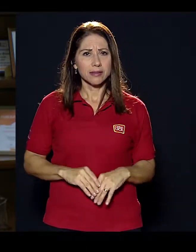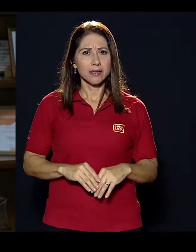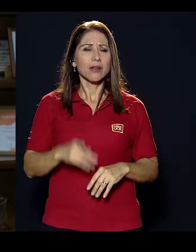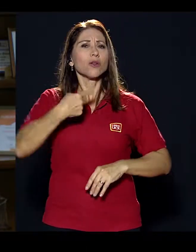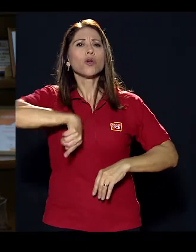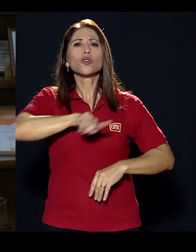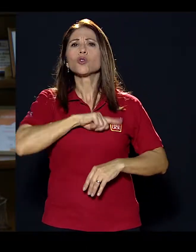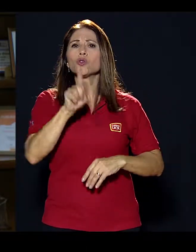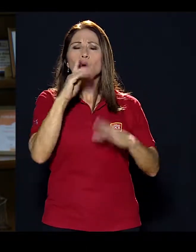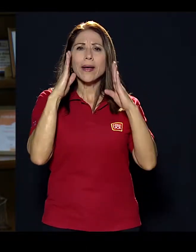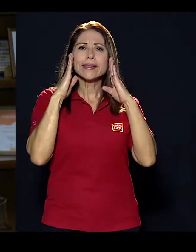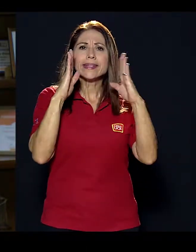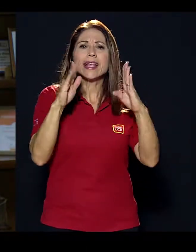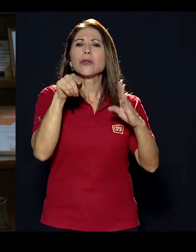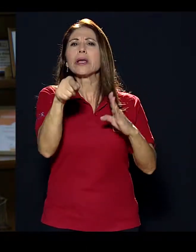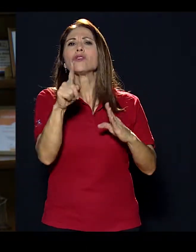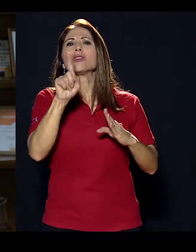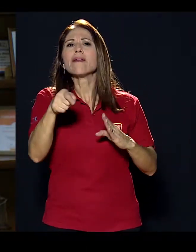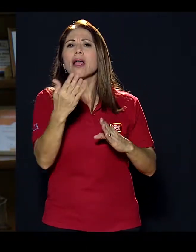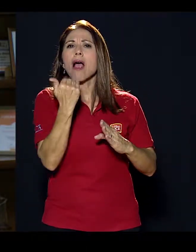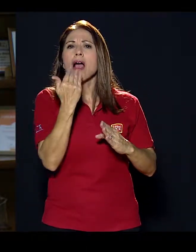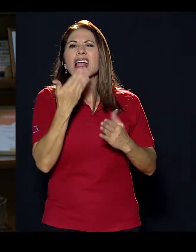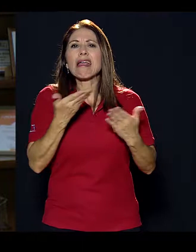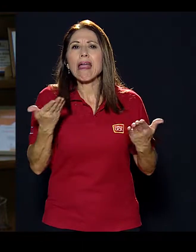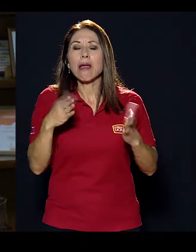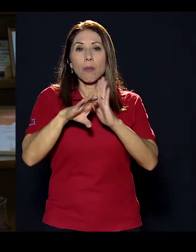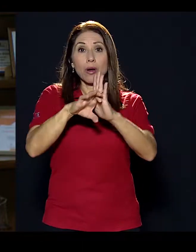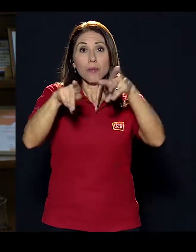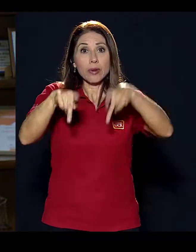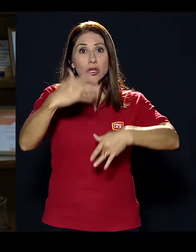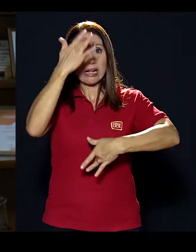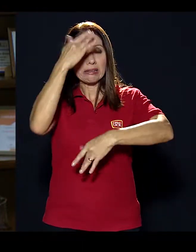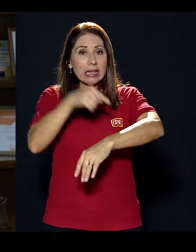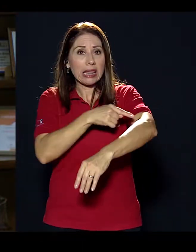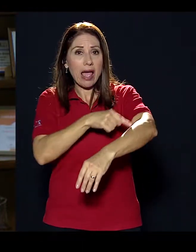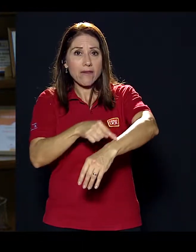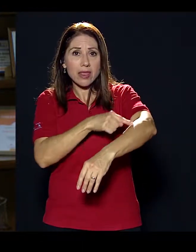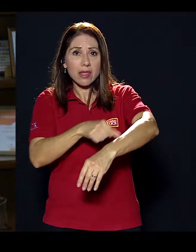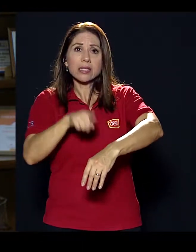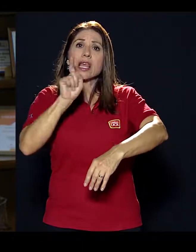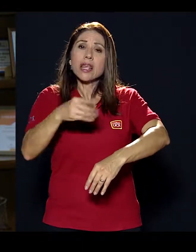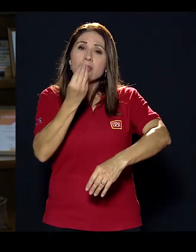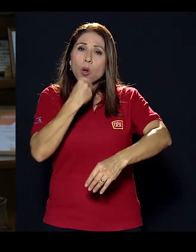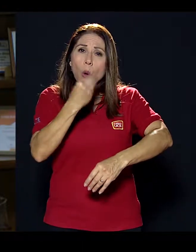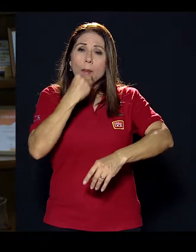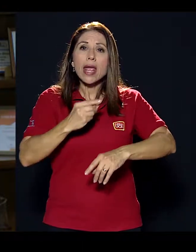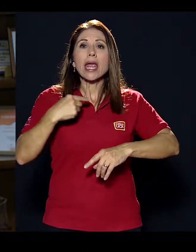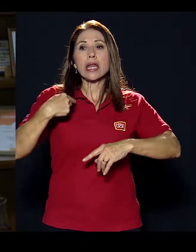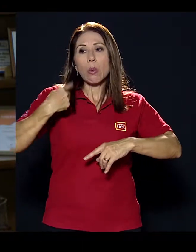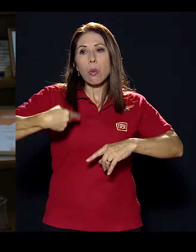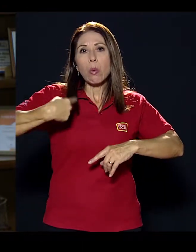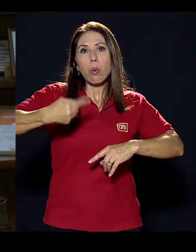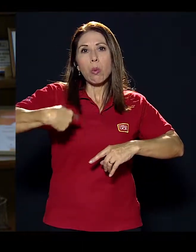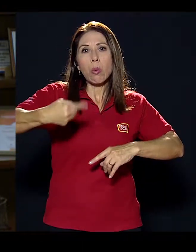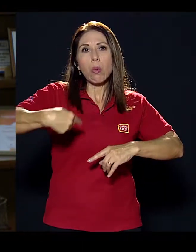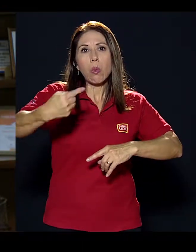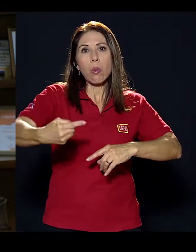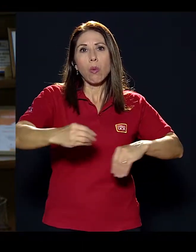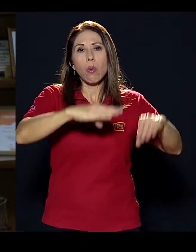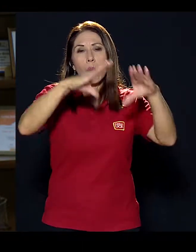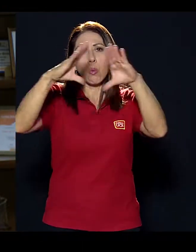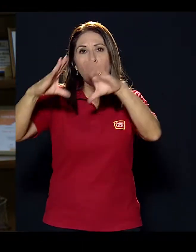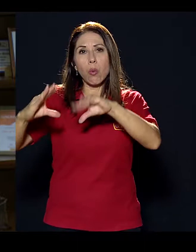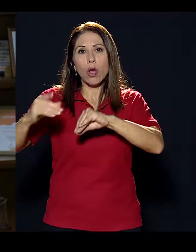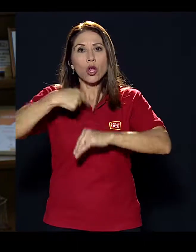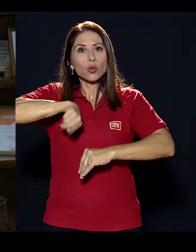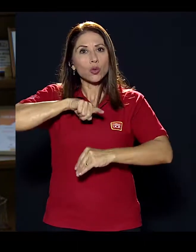estamos atentos al tipo de alimentos que deben hacer. Por ejemplo, una persona con diabetes que debería de comer varias veces al día y que